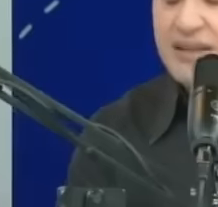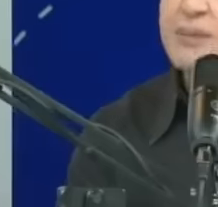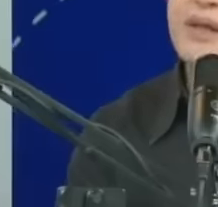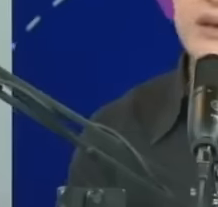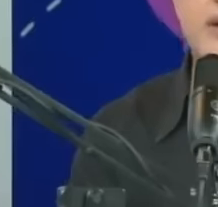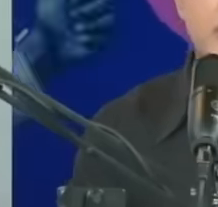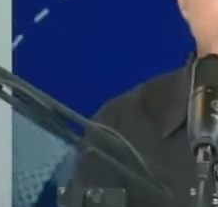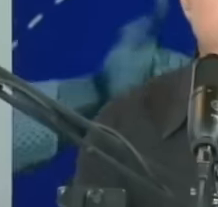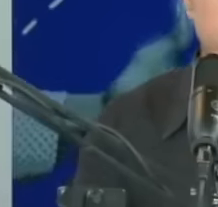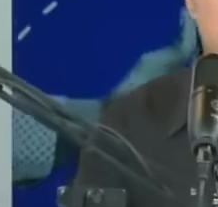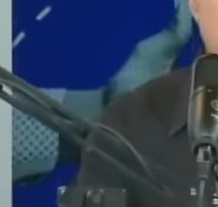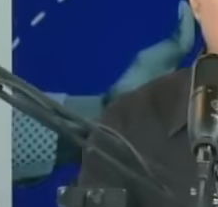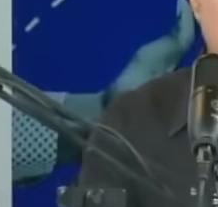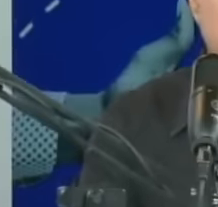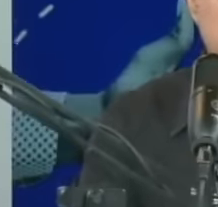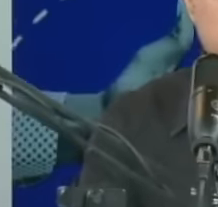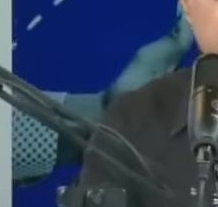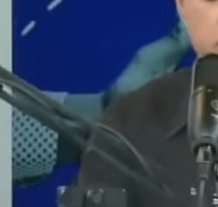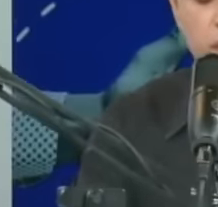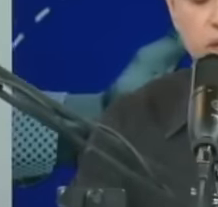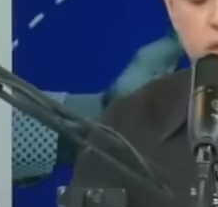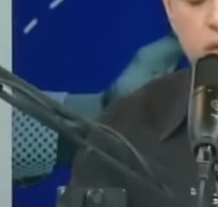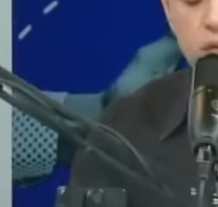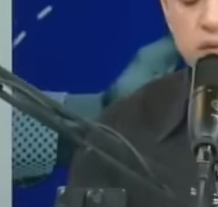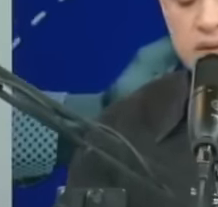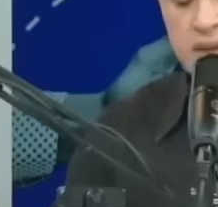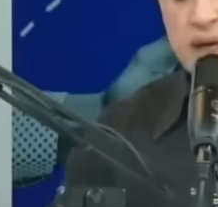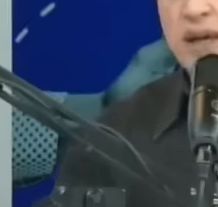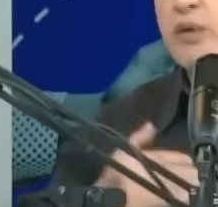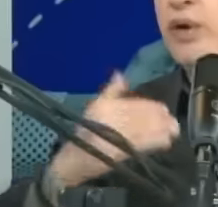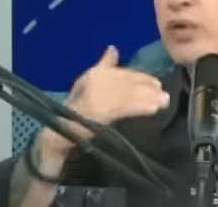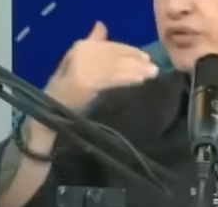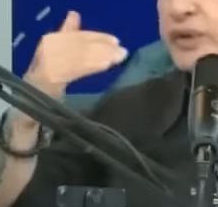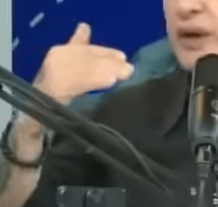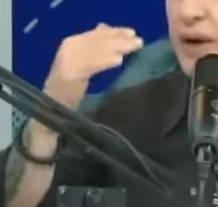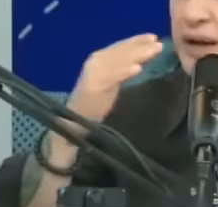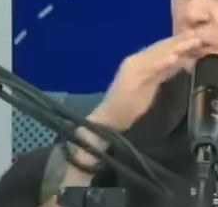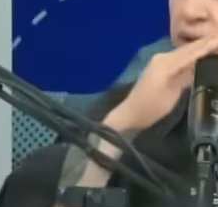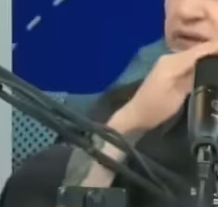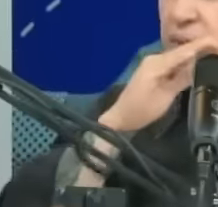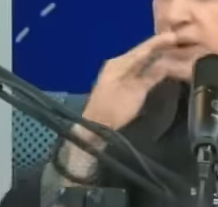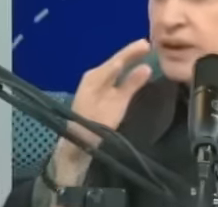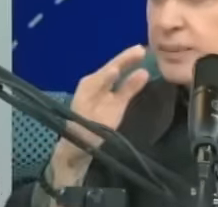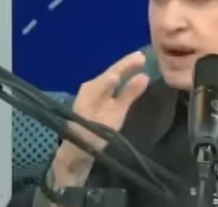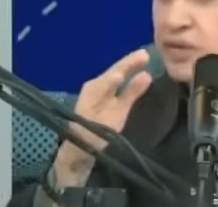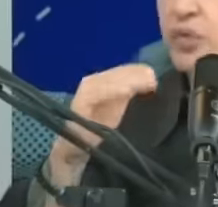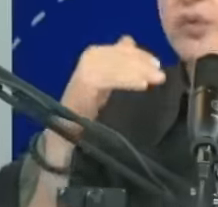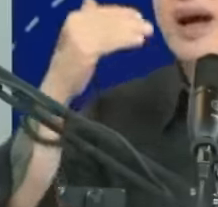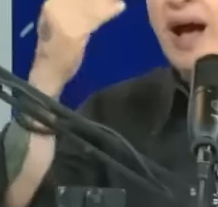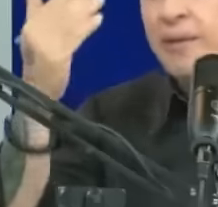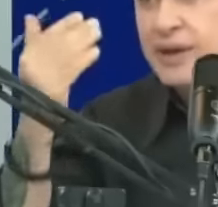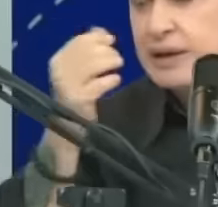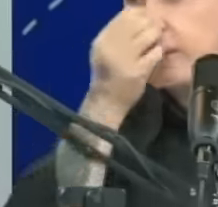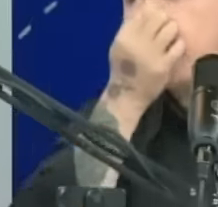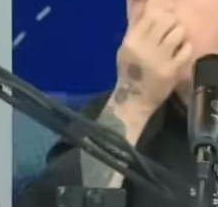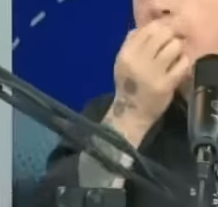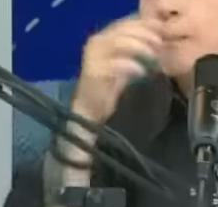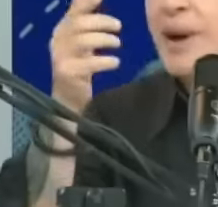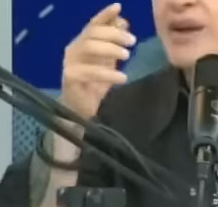Ellas allí me dieron una serie de información que luego yo fui trabajando durante el mes de marzo,